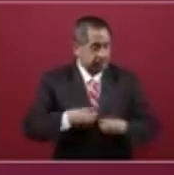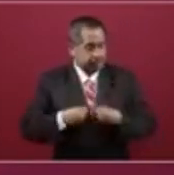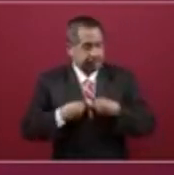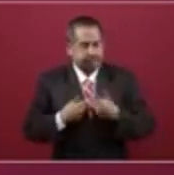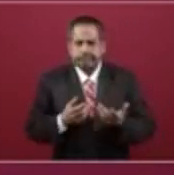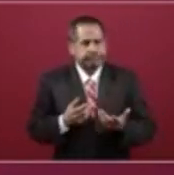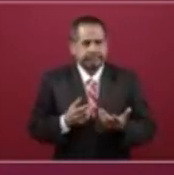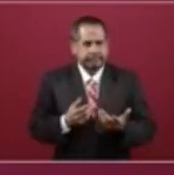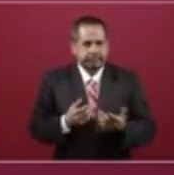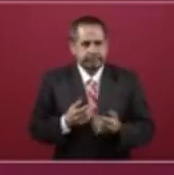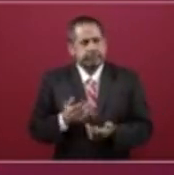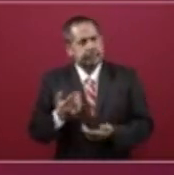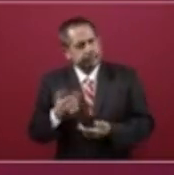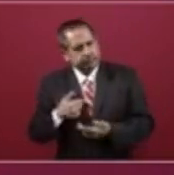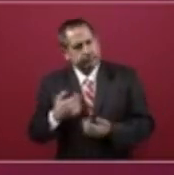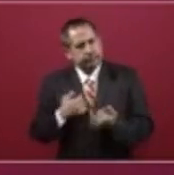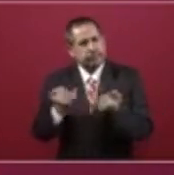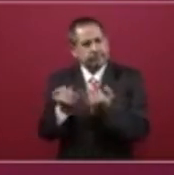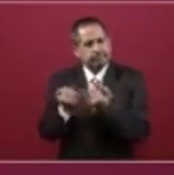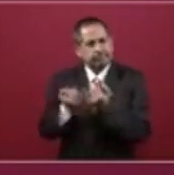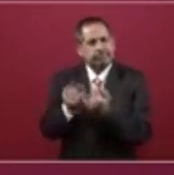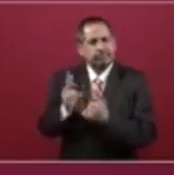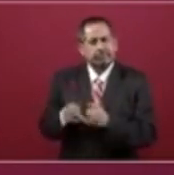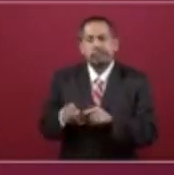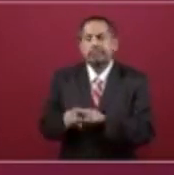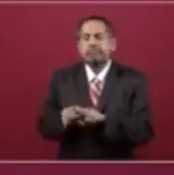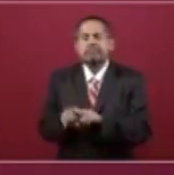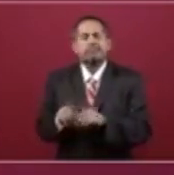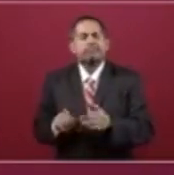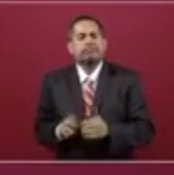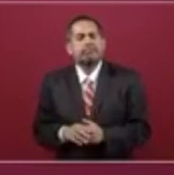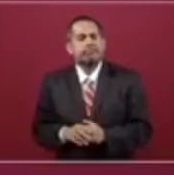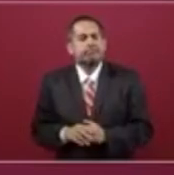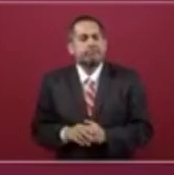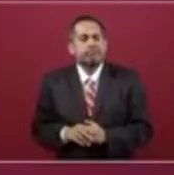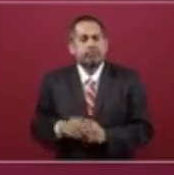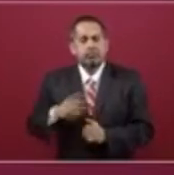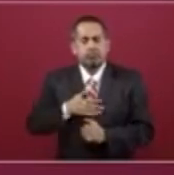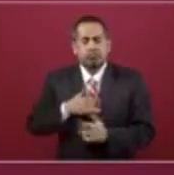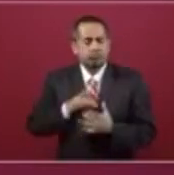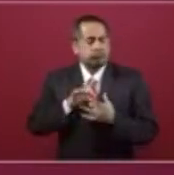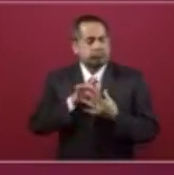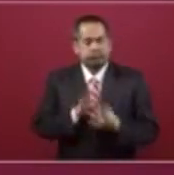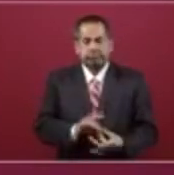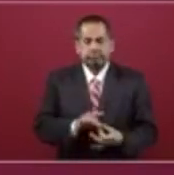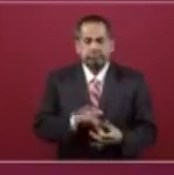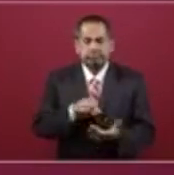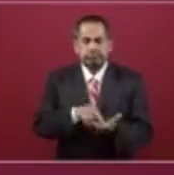Yo sostengo, porque soy partidario